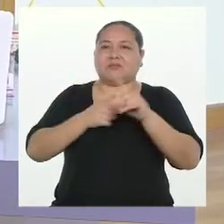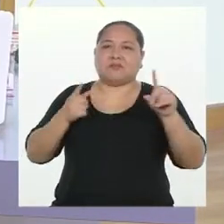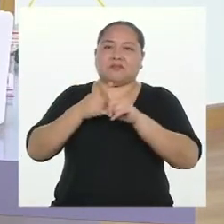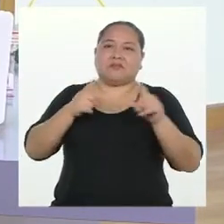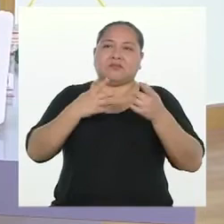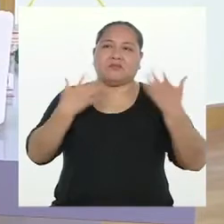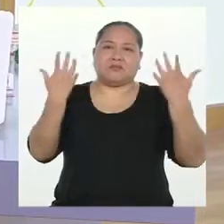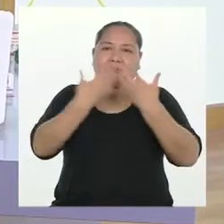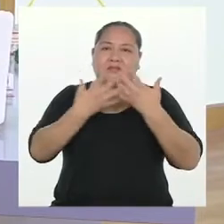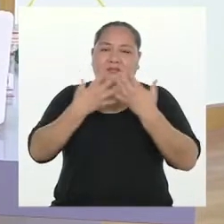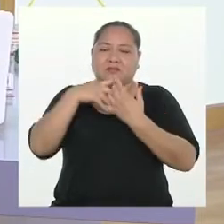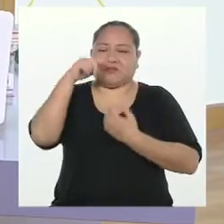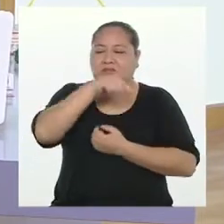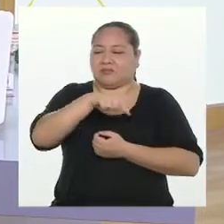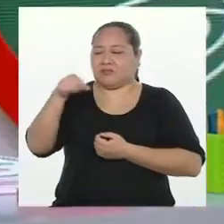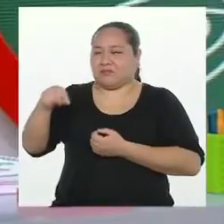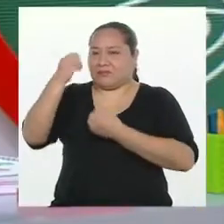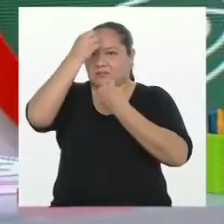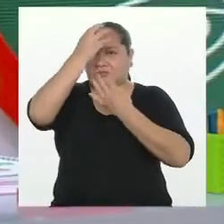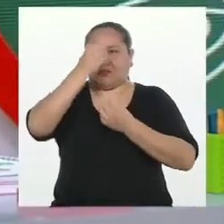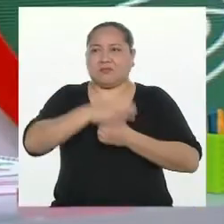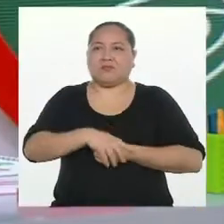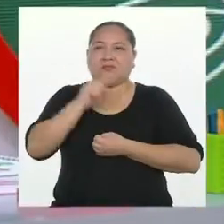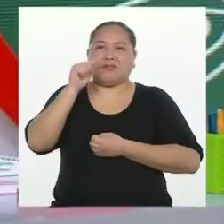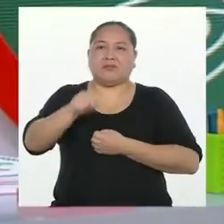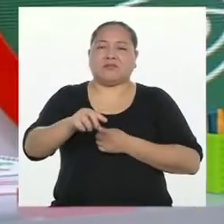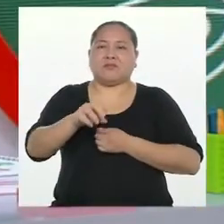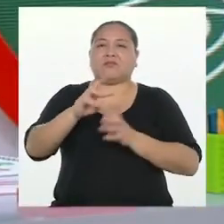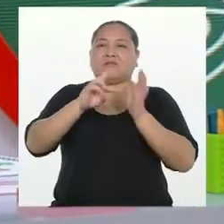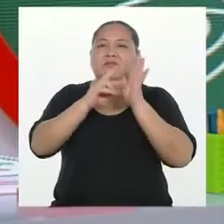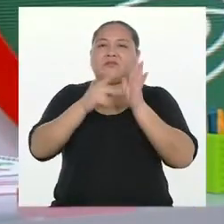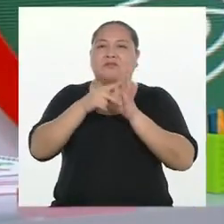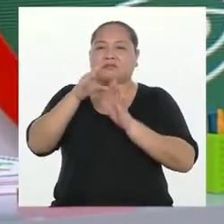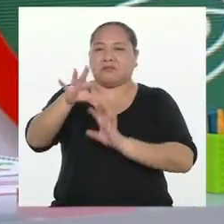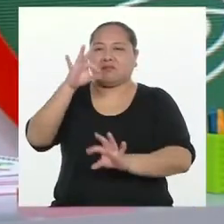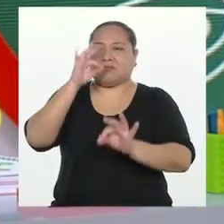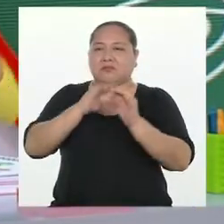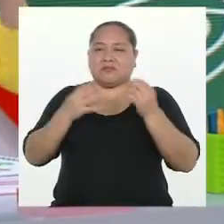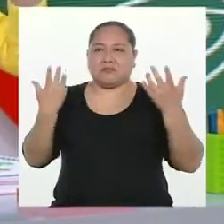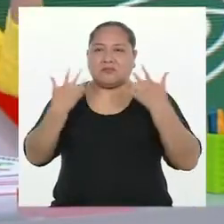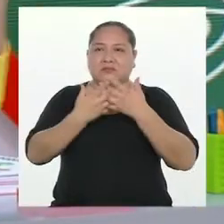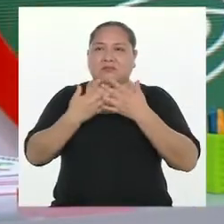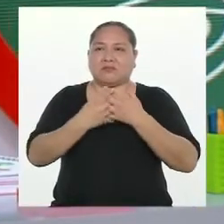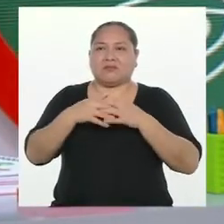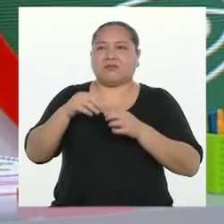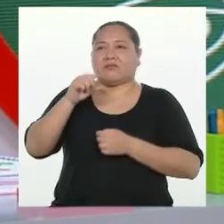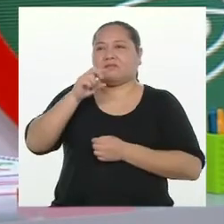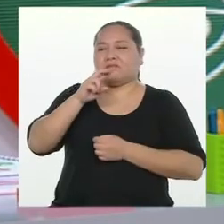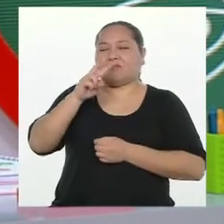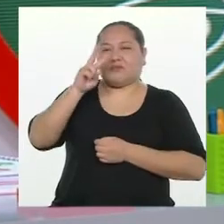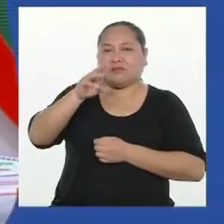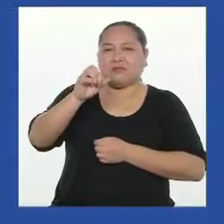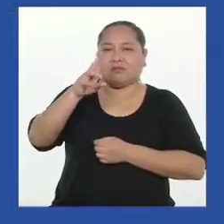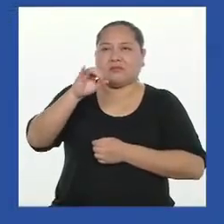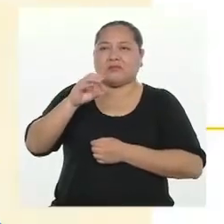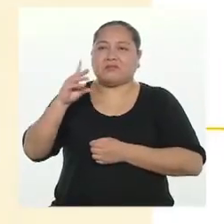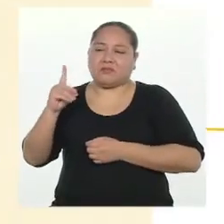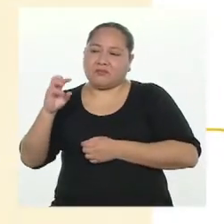o relaciones entre estos datos. Esto es hallar la relación entre la variable dependiente e